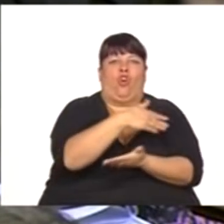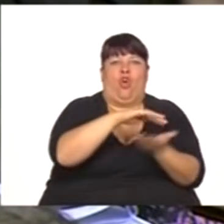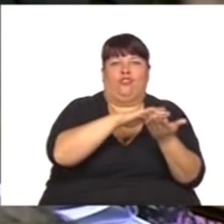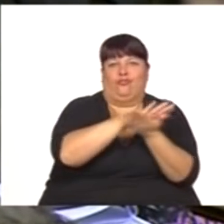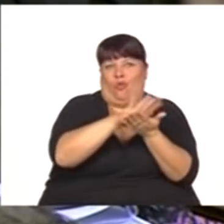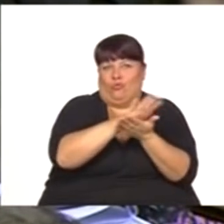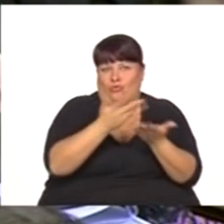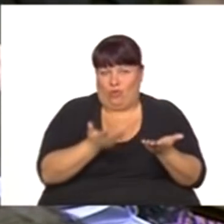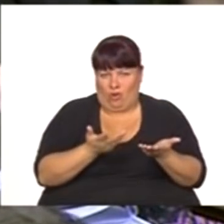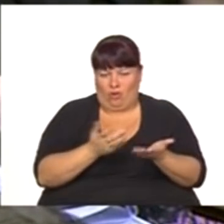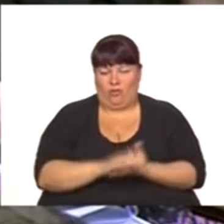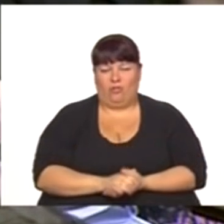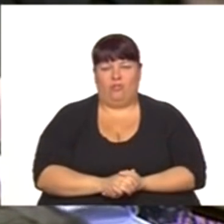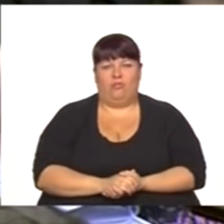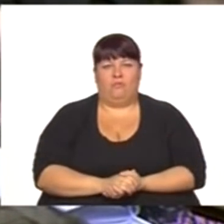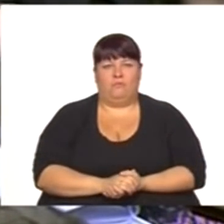problemas.